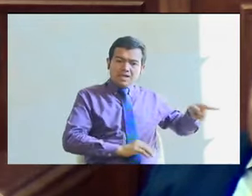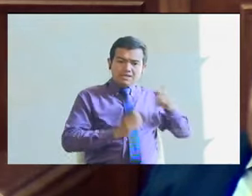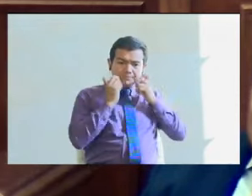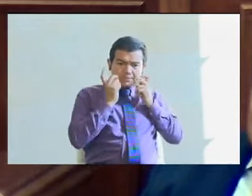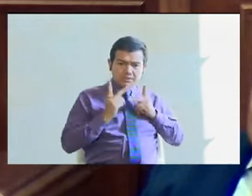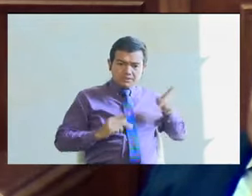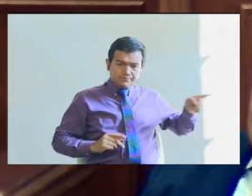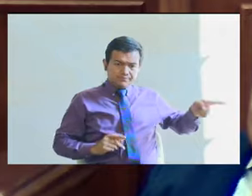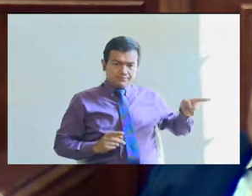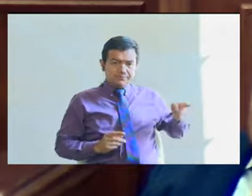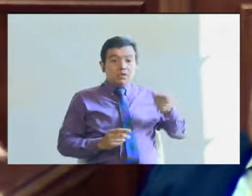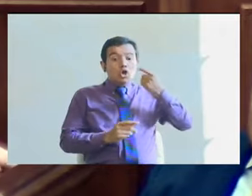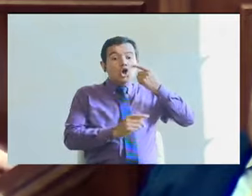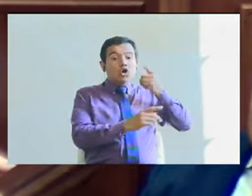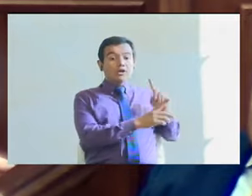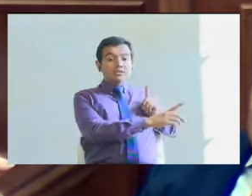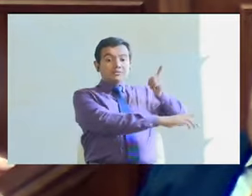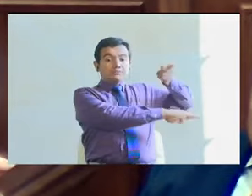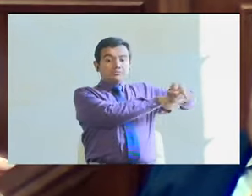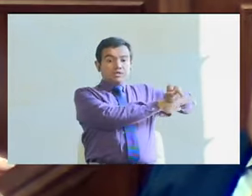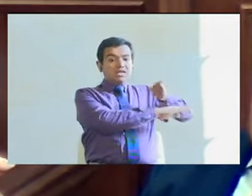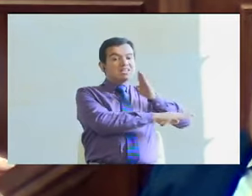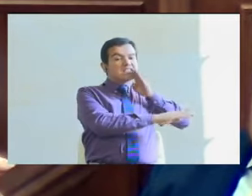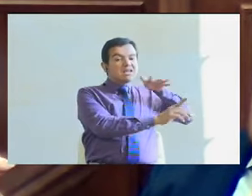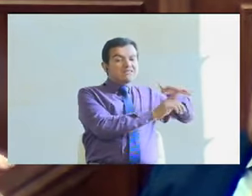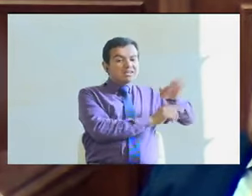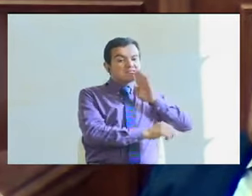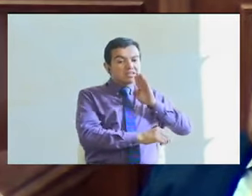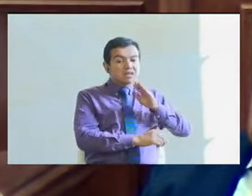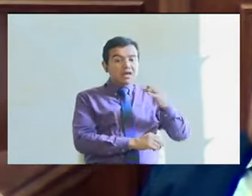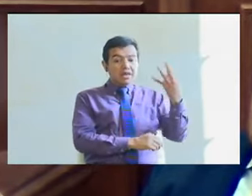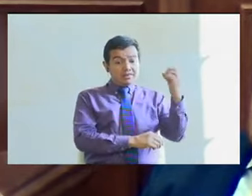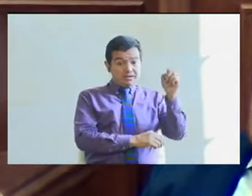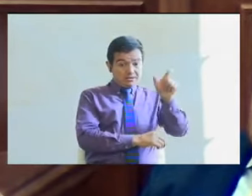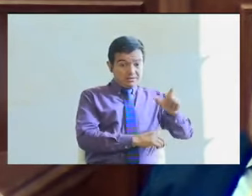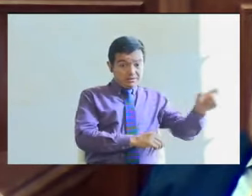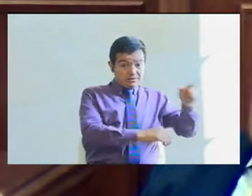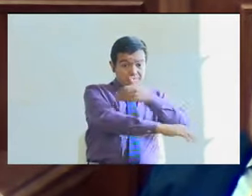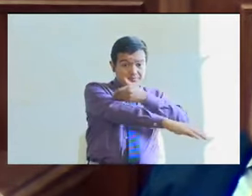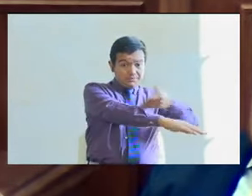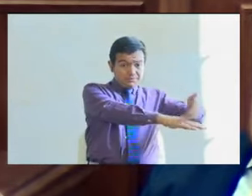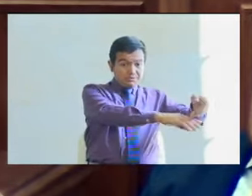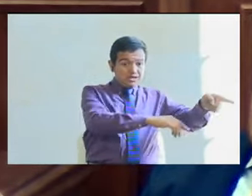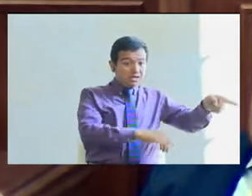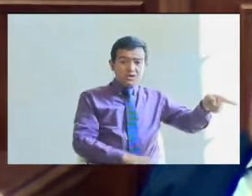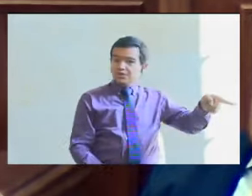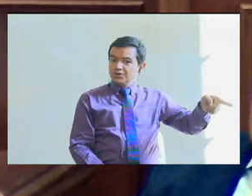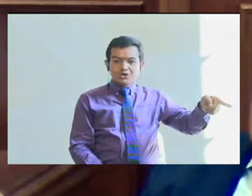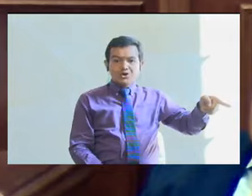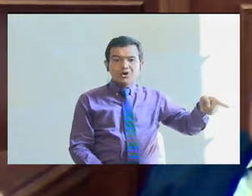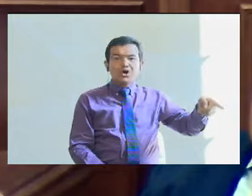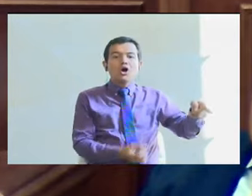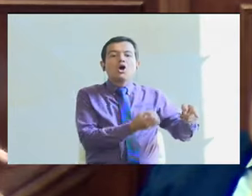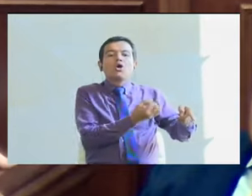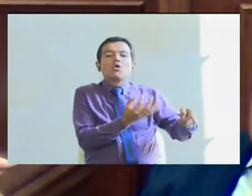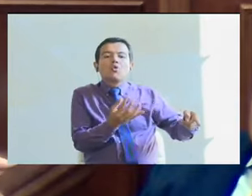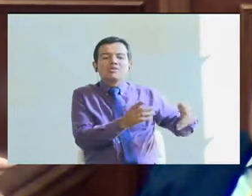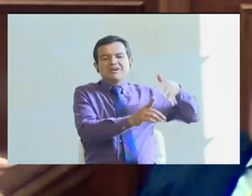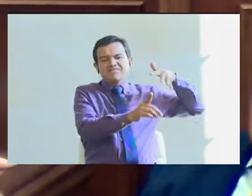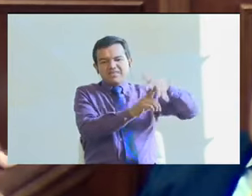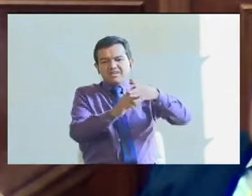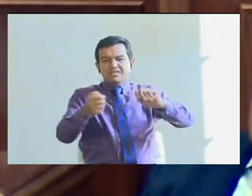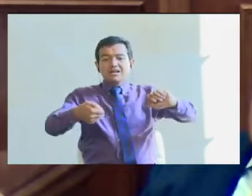solamente perjudica afecta a 30 millones de venezolanos La dictadura en Venezuela perjudica a c de millones de